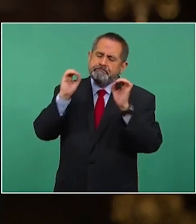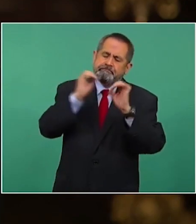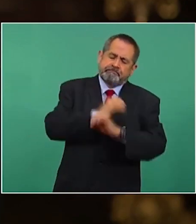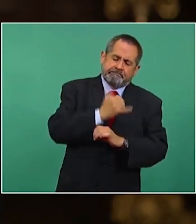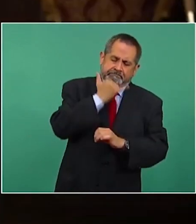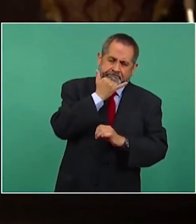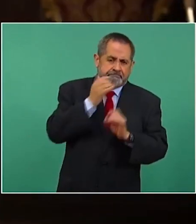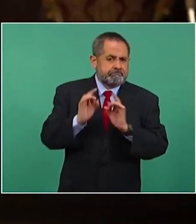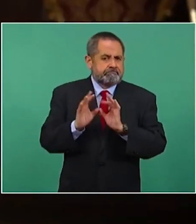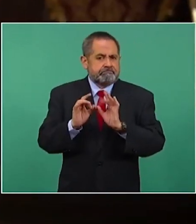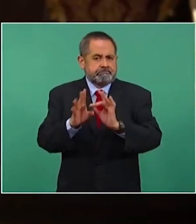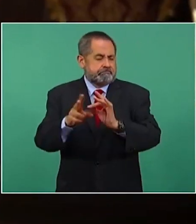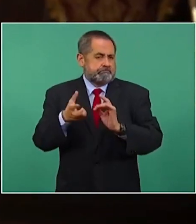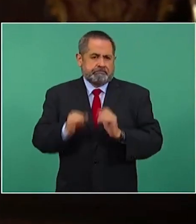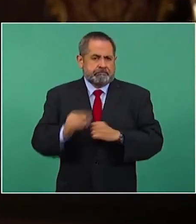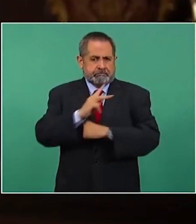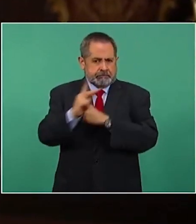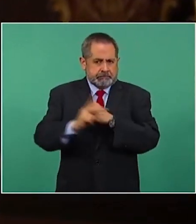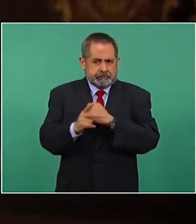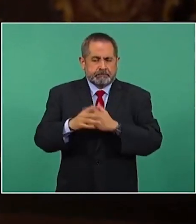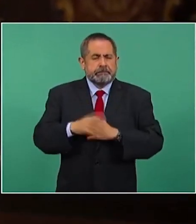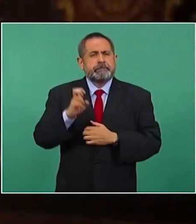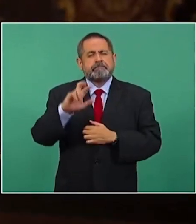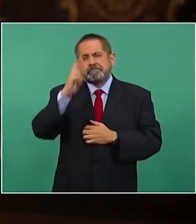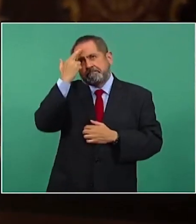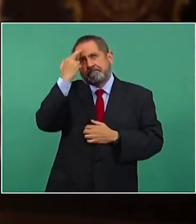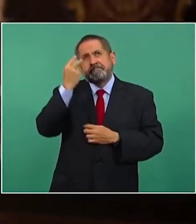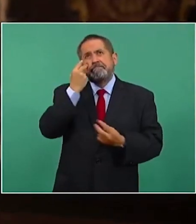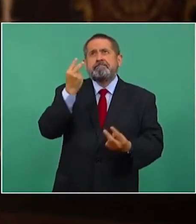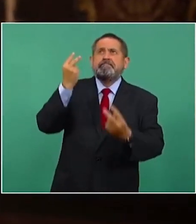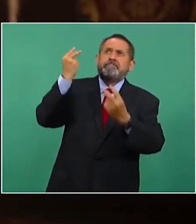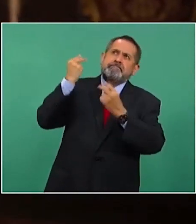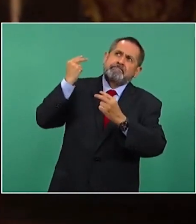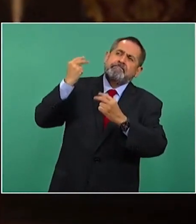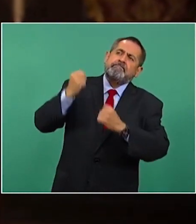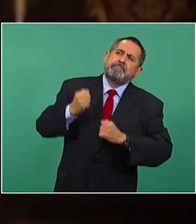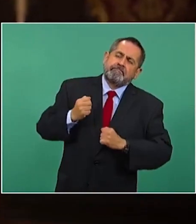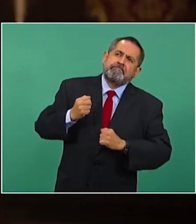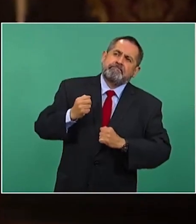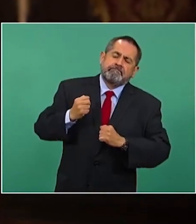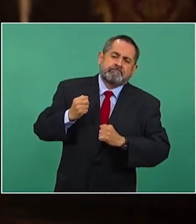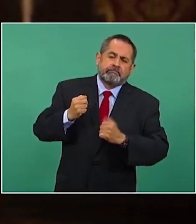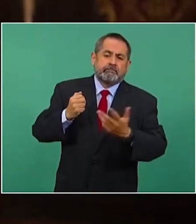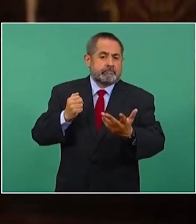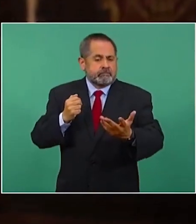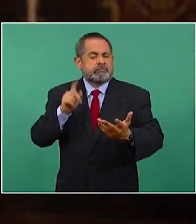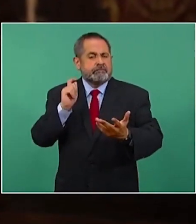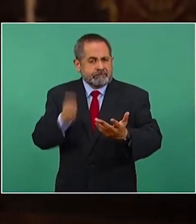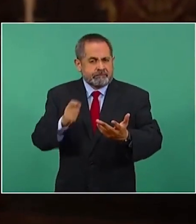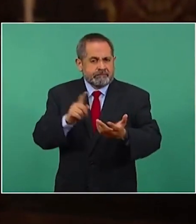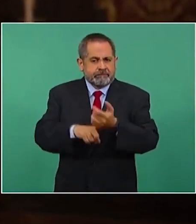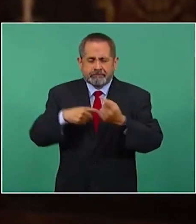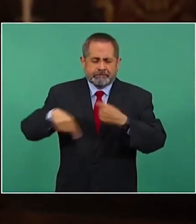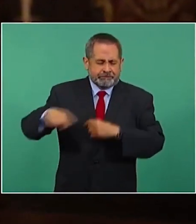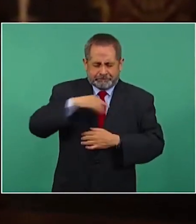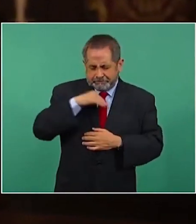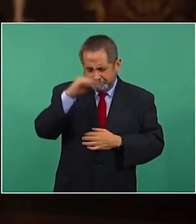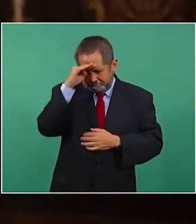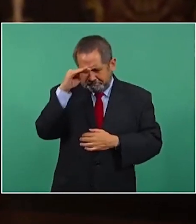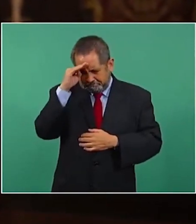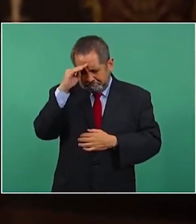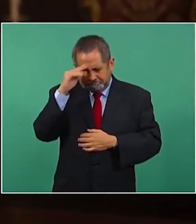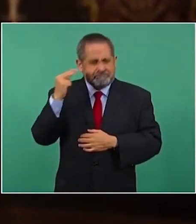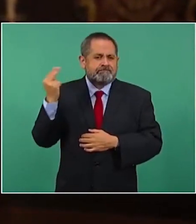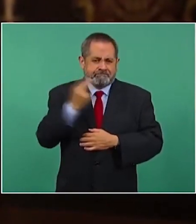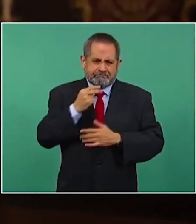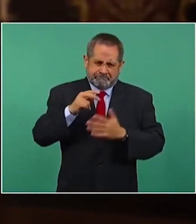juicio, más claro si dice los errores o pecados o acciones